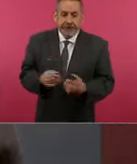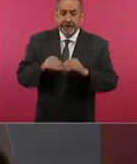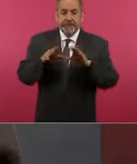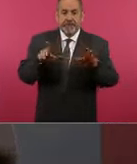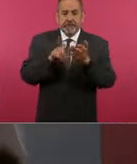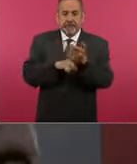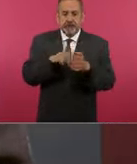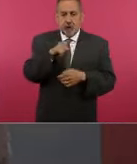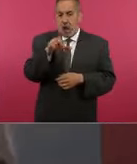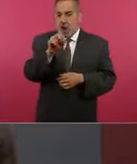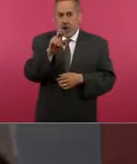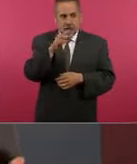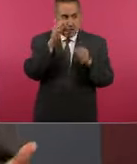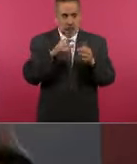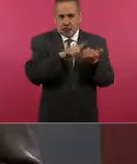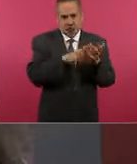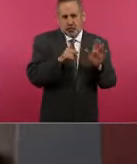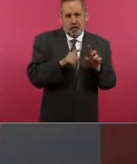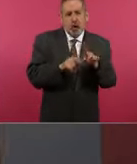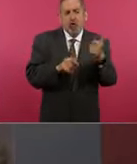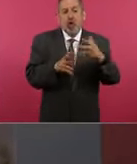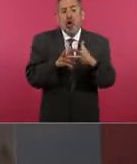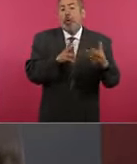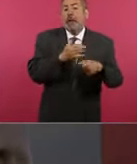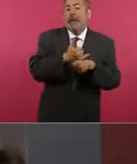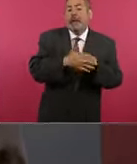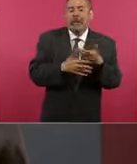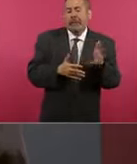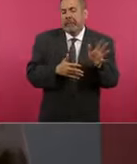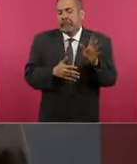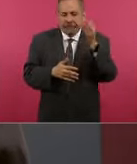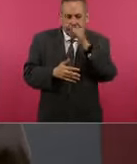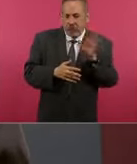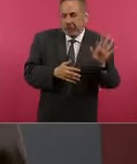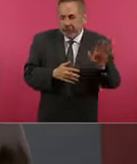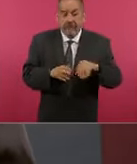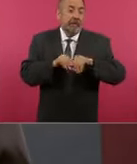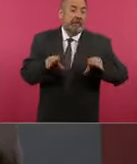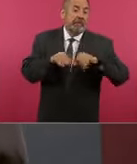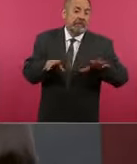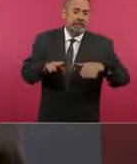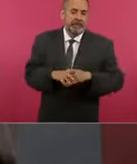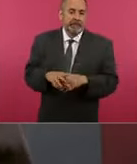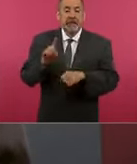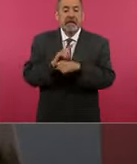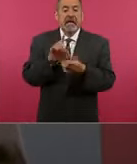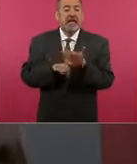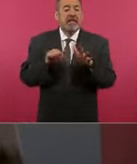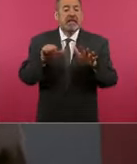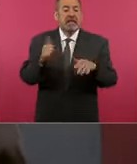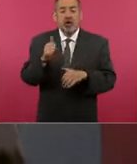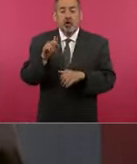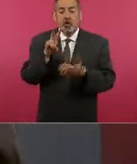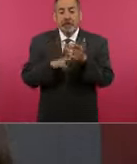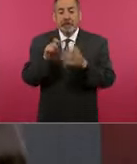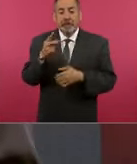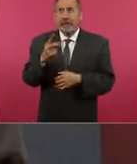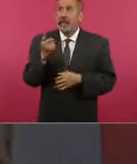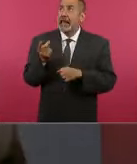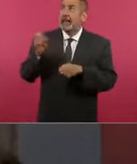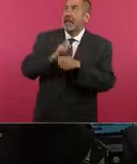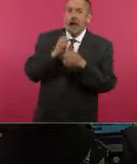cuenta oficial de Loret de Mola. Al respecto, se puede mencionar que el 16 de agosto de 2023 no hubo